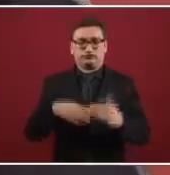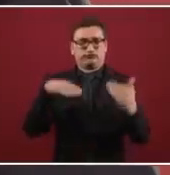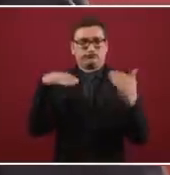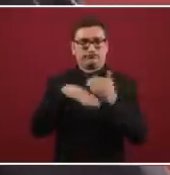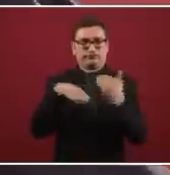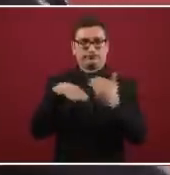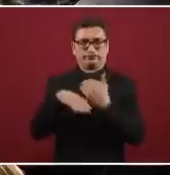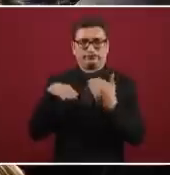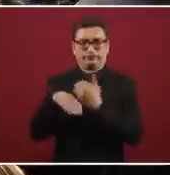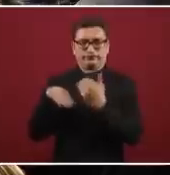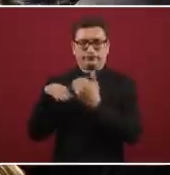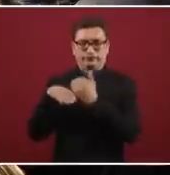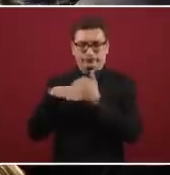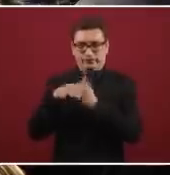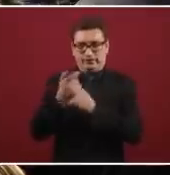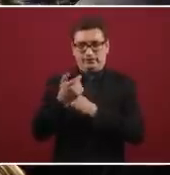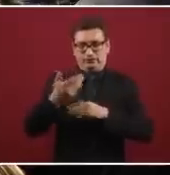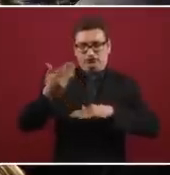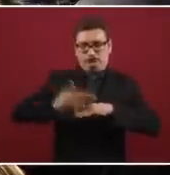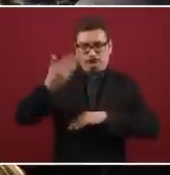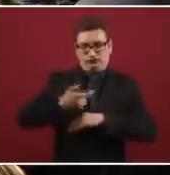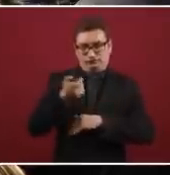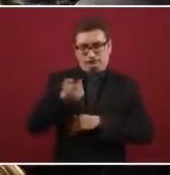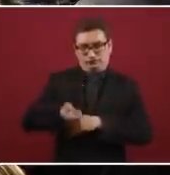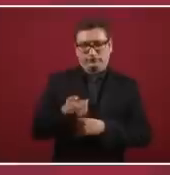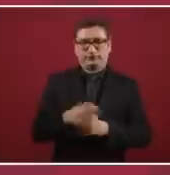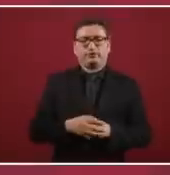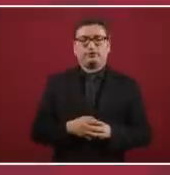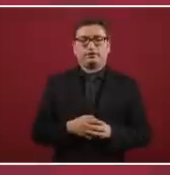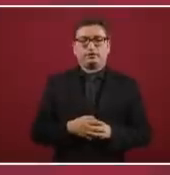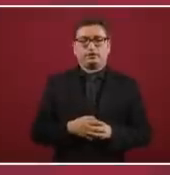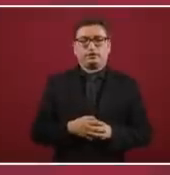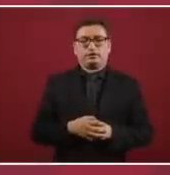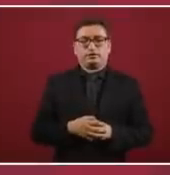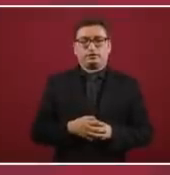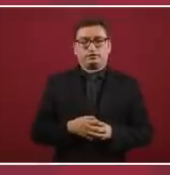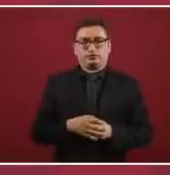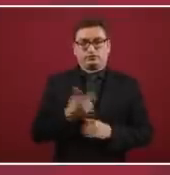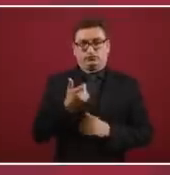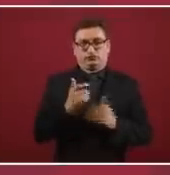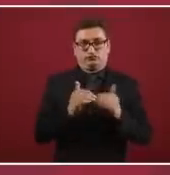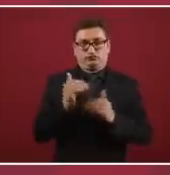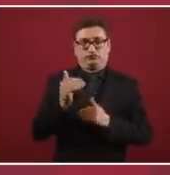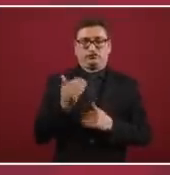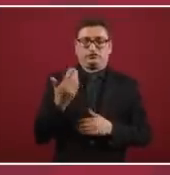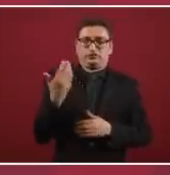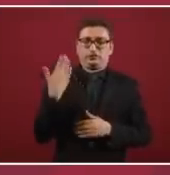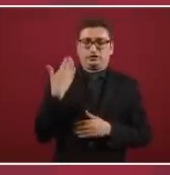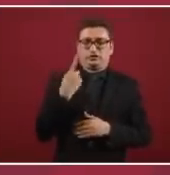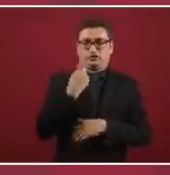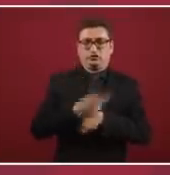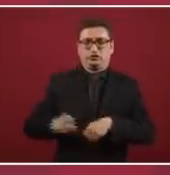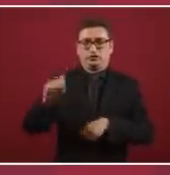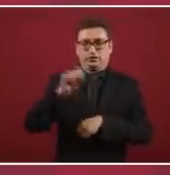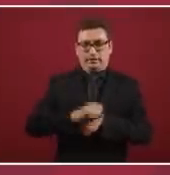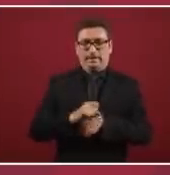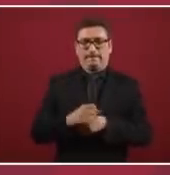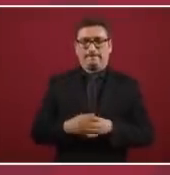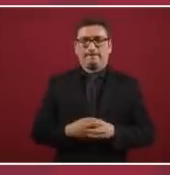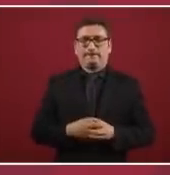carreteras de cuota, el aumento en la tarifa hace como una semana.